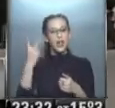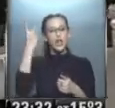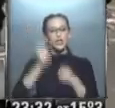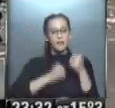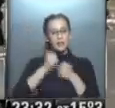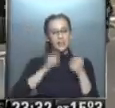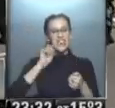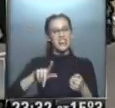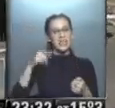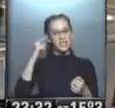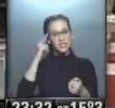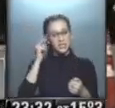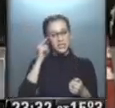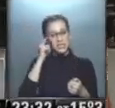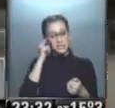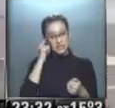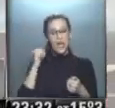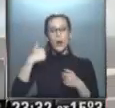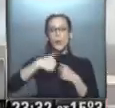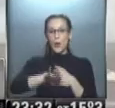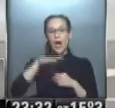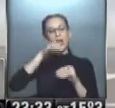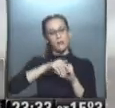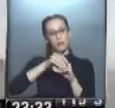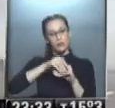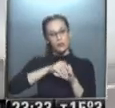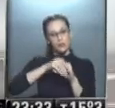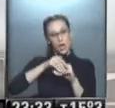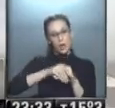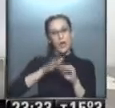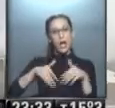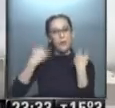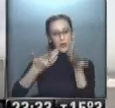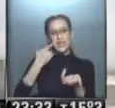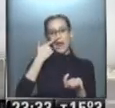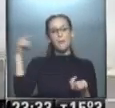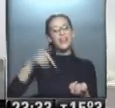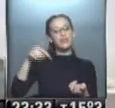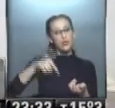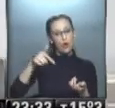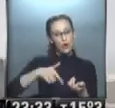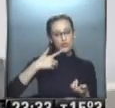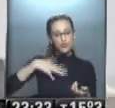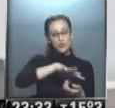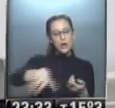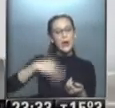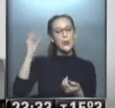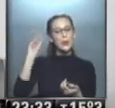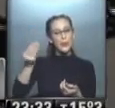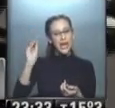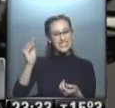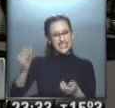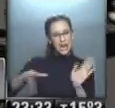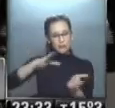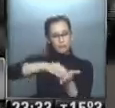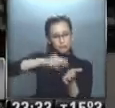2 empresas chinas serán las encargadas de explotar el petróleo en el mayor pozo de Brasil, el yacimiento